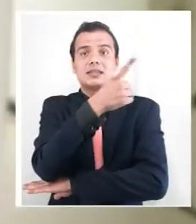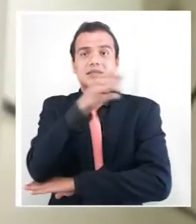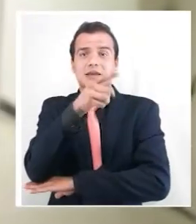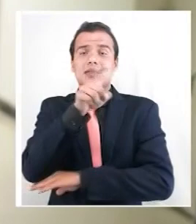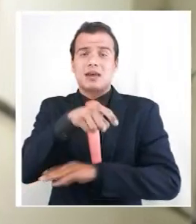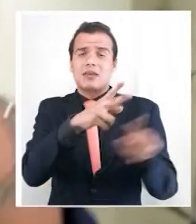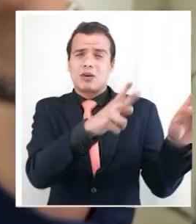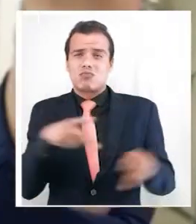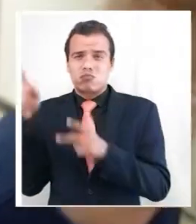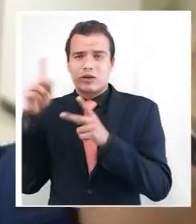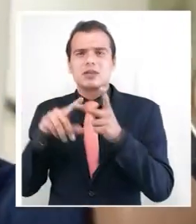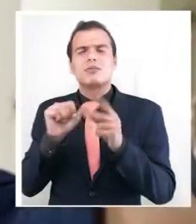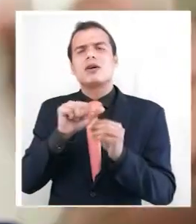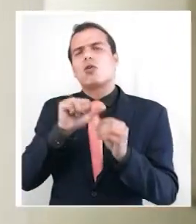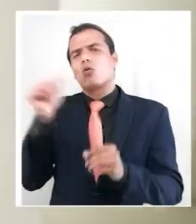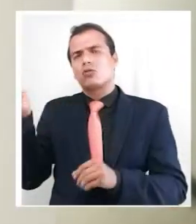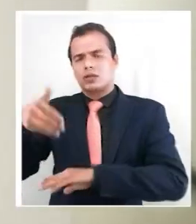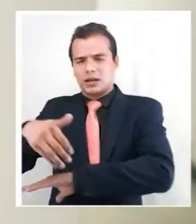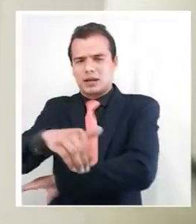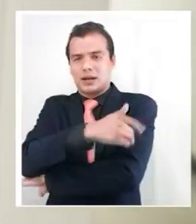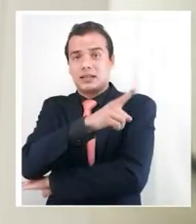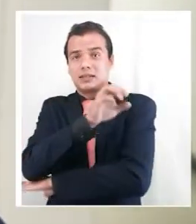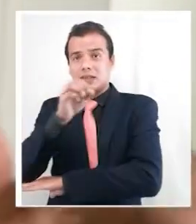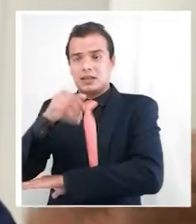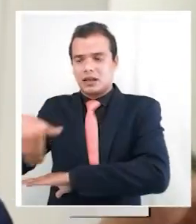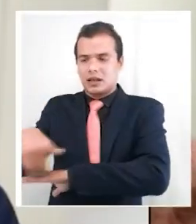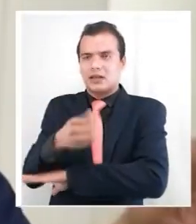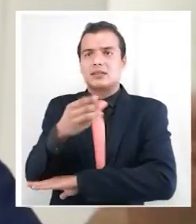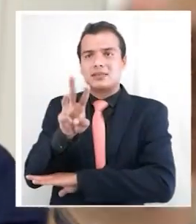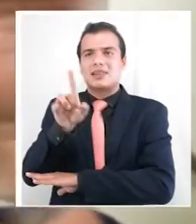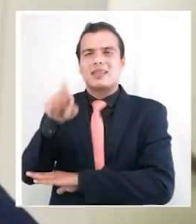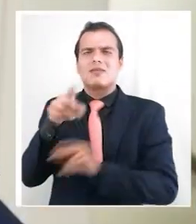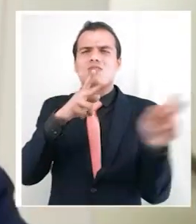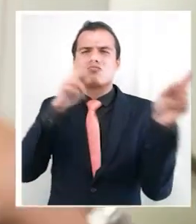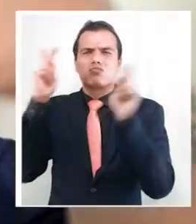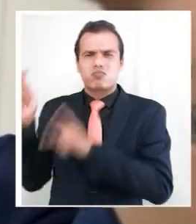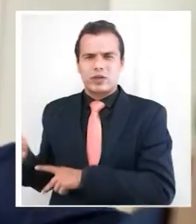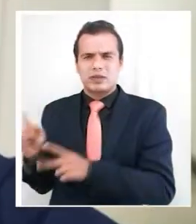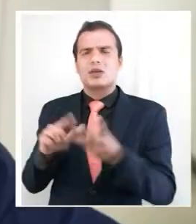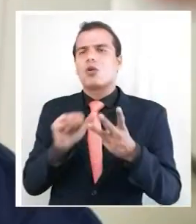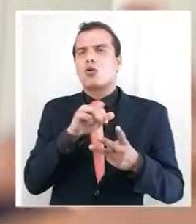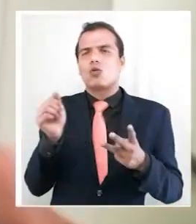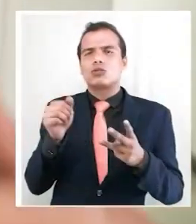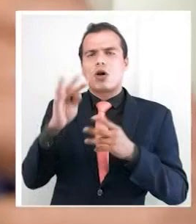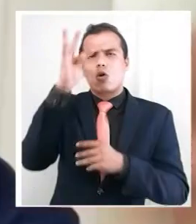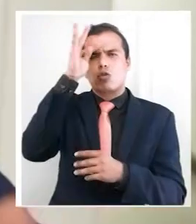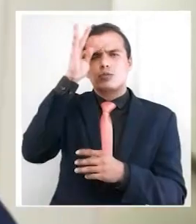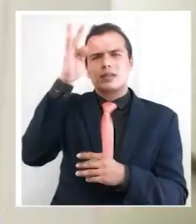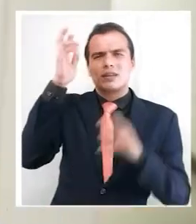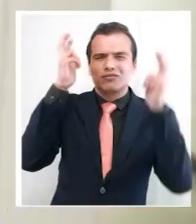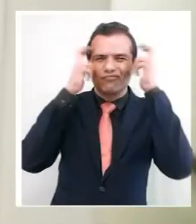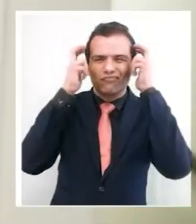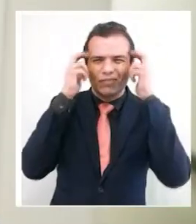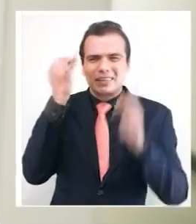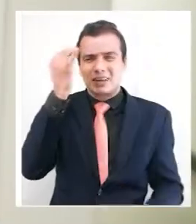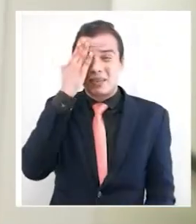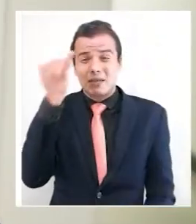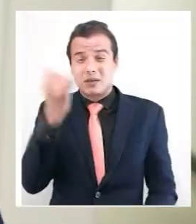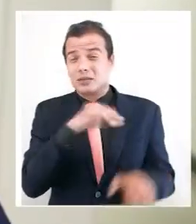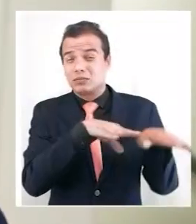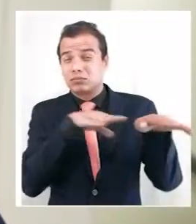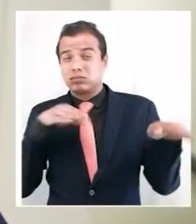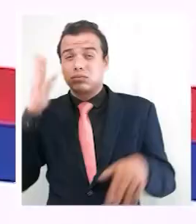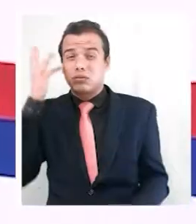que haber un deprimido. Y si seguimos avanzando en la 100 con 13, ahí tenemos que hacer un puente. llegamos al hospital psiquiátrico, donde hay una